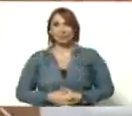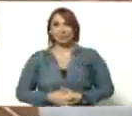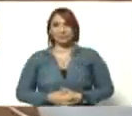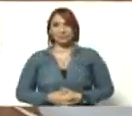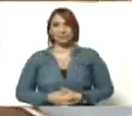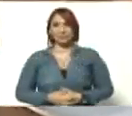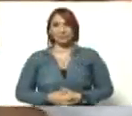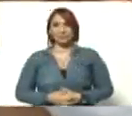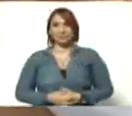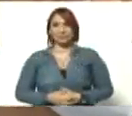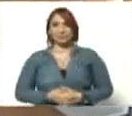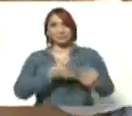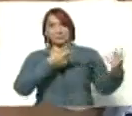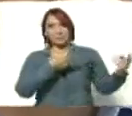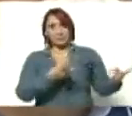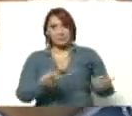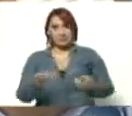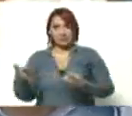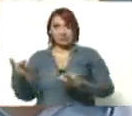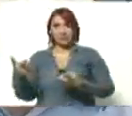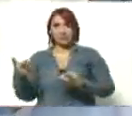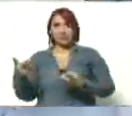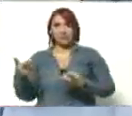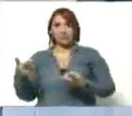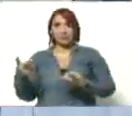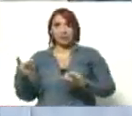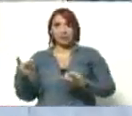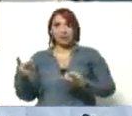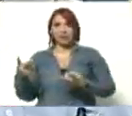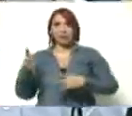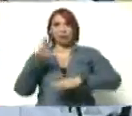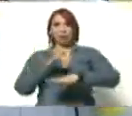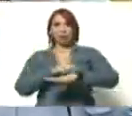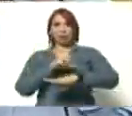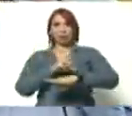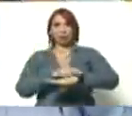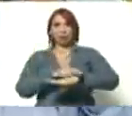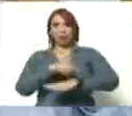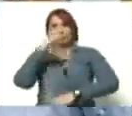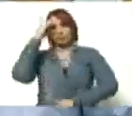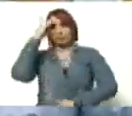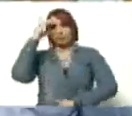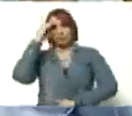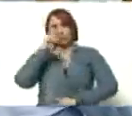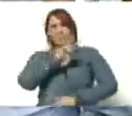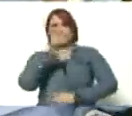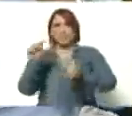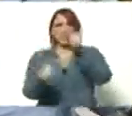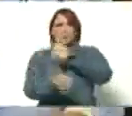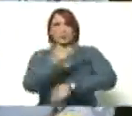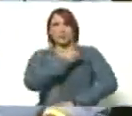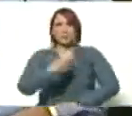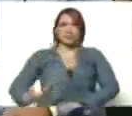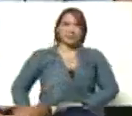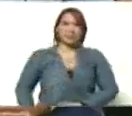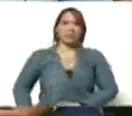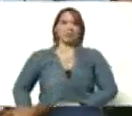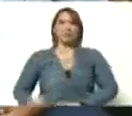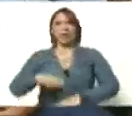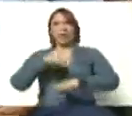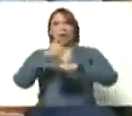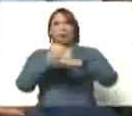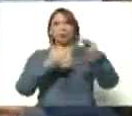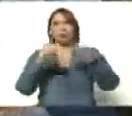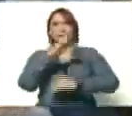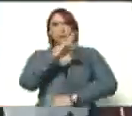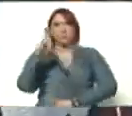la bienvenida a la doctora Delcy Rodríguez, vicepresidenta ejecutiva de la República Bolivariana de Venezuela.